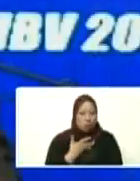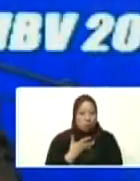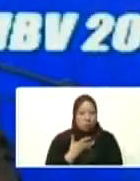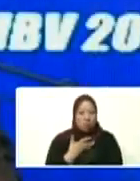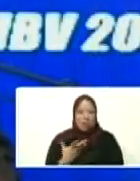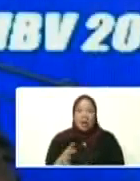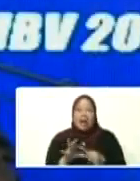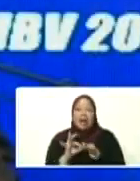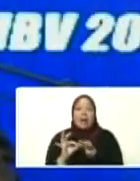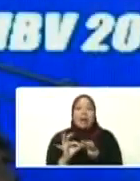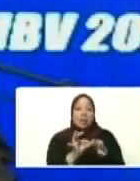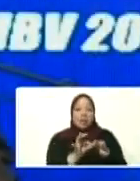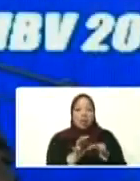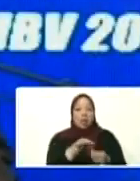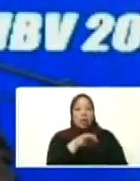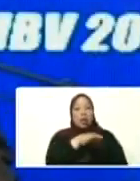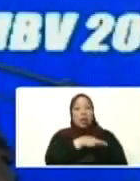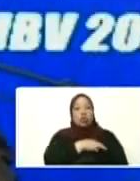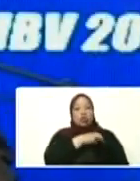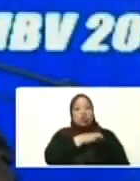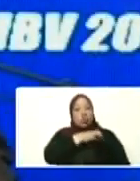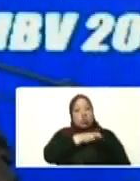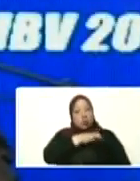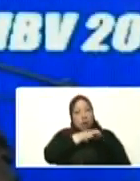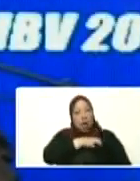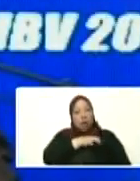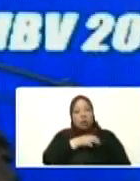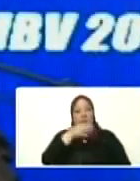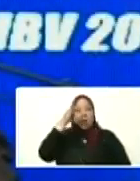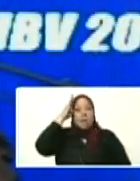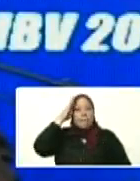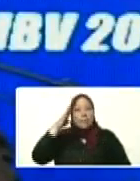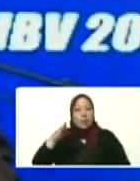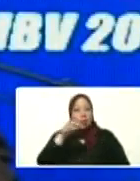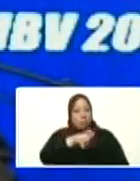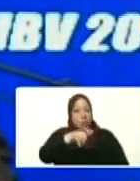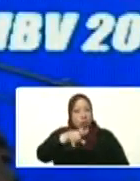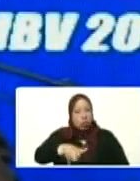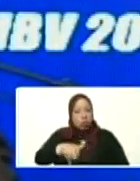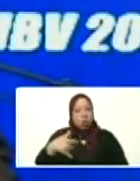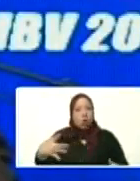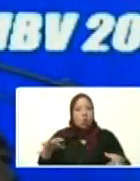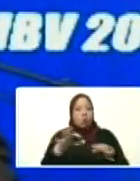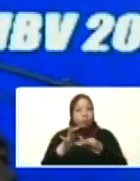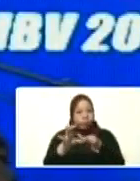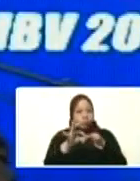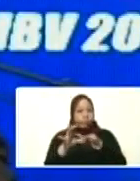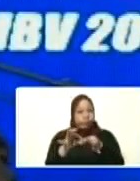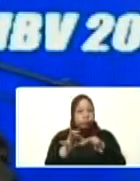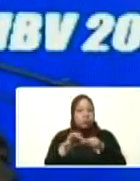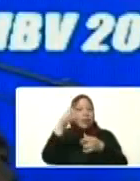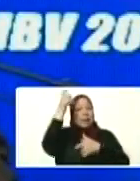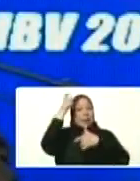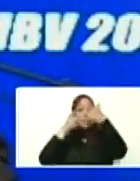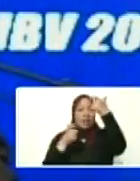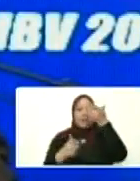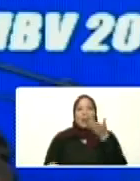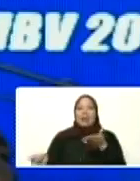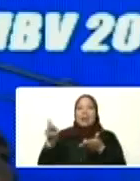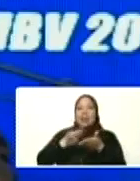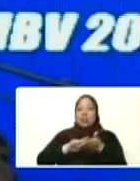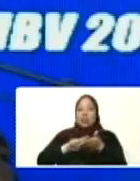la unión cívico-militar de aquel memorable 13 de abril, nuestro comandante Chávez regresó al